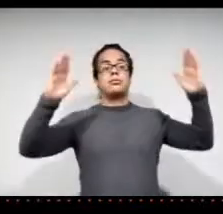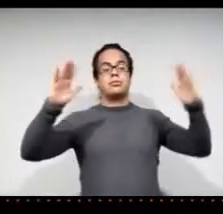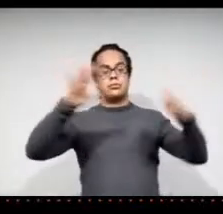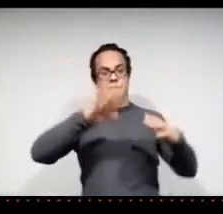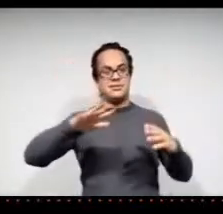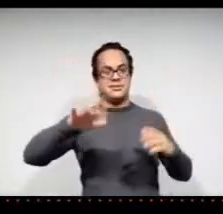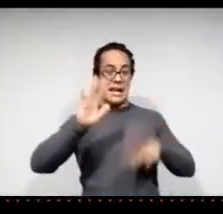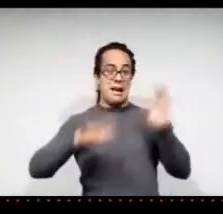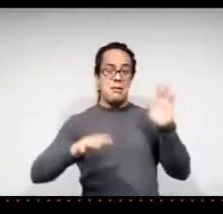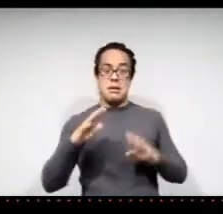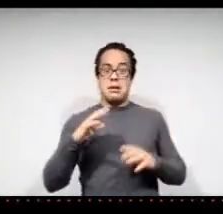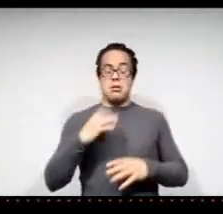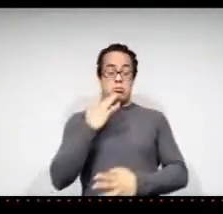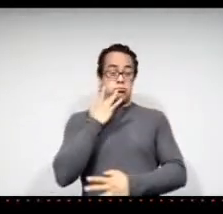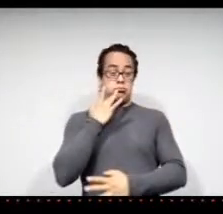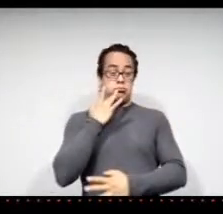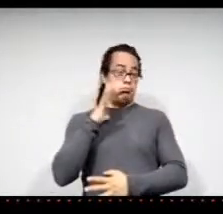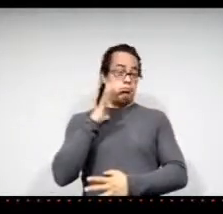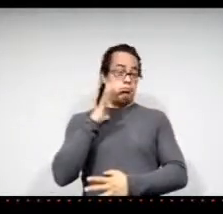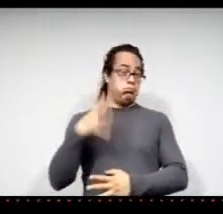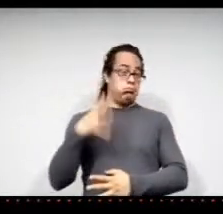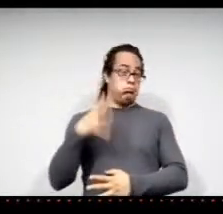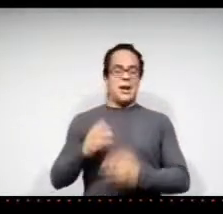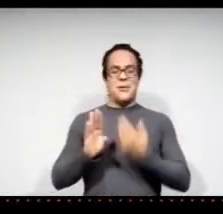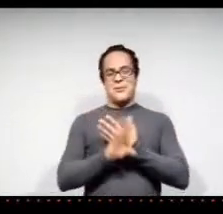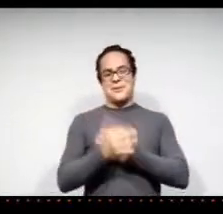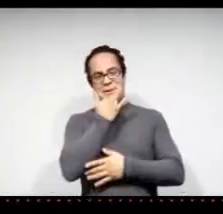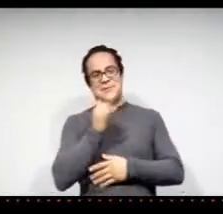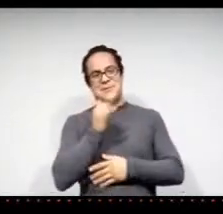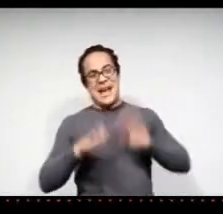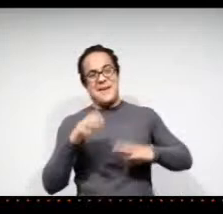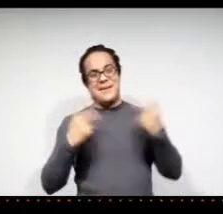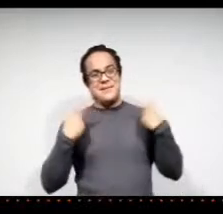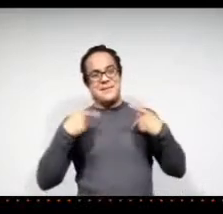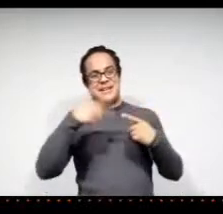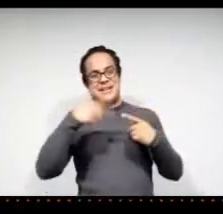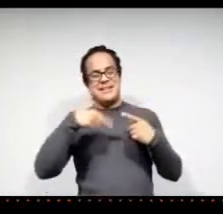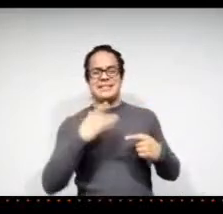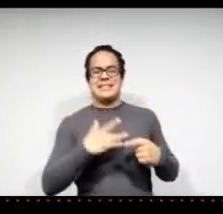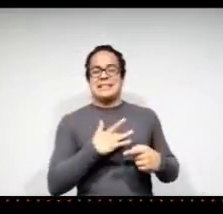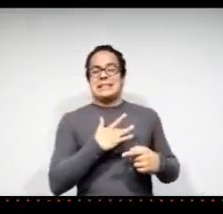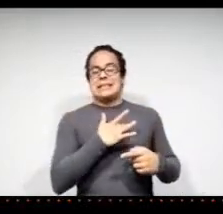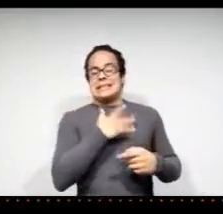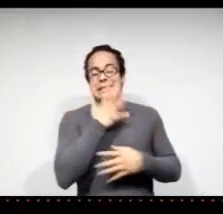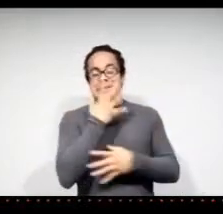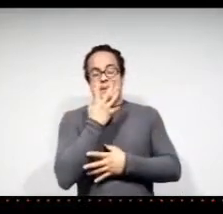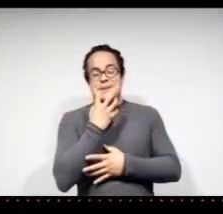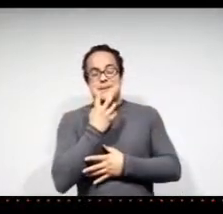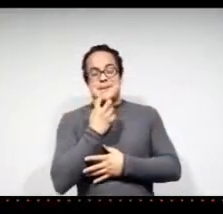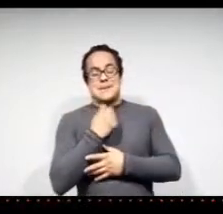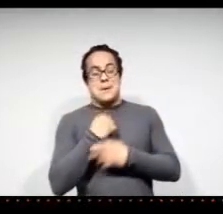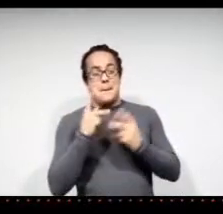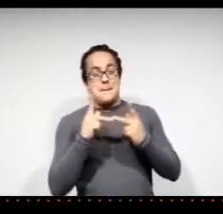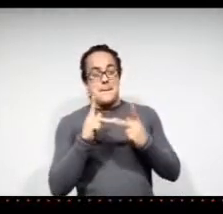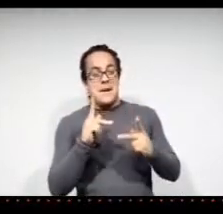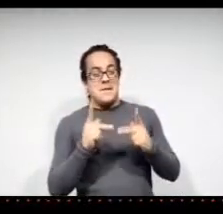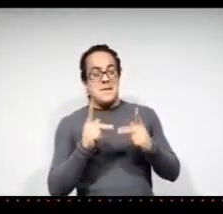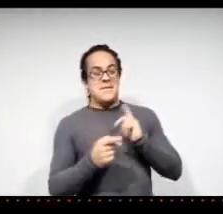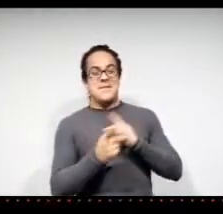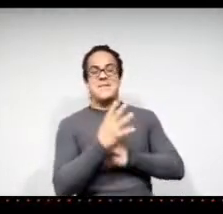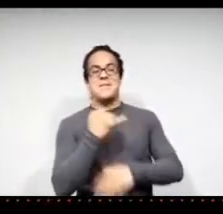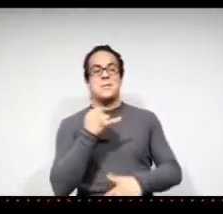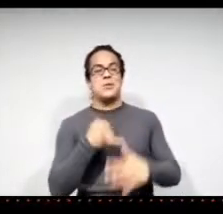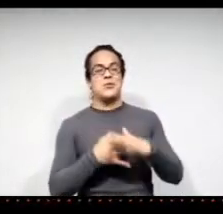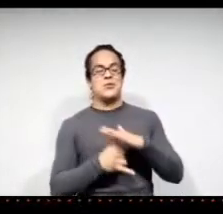déjenme usar un término más elegante, la nostalgitis imperfecta profunda, en la cual pensamos que todo lo anterior